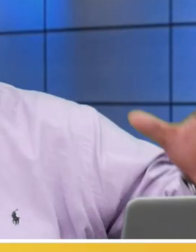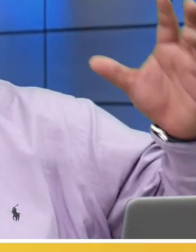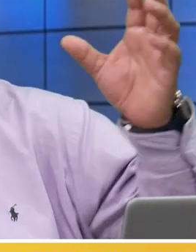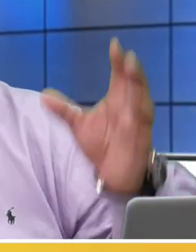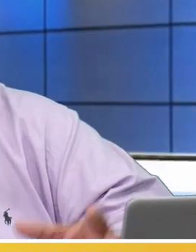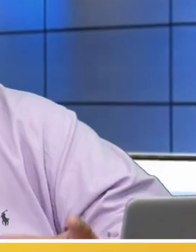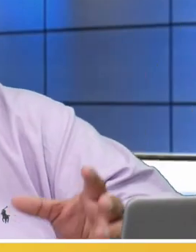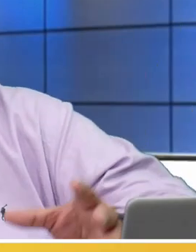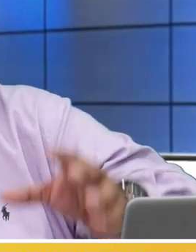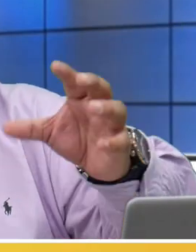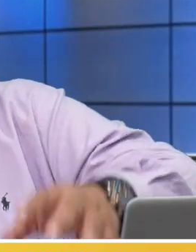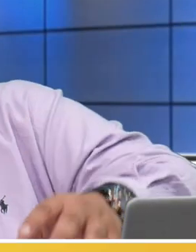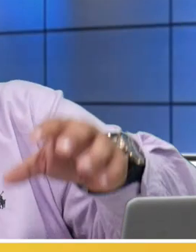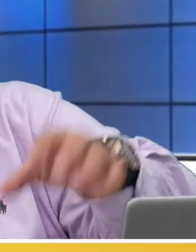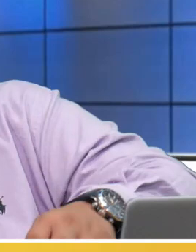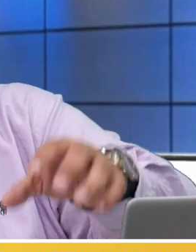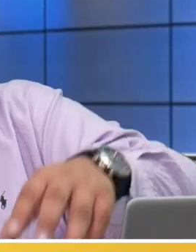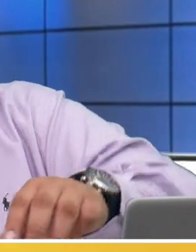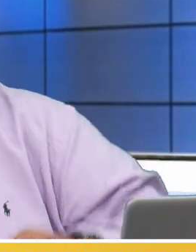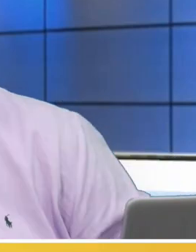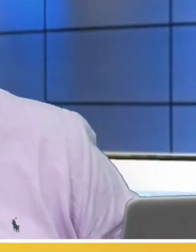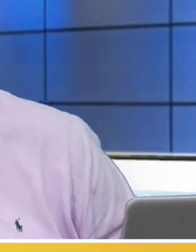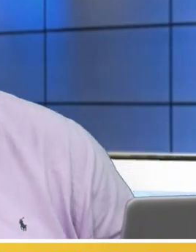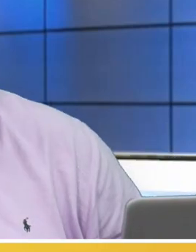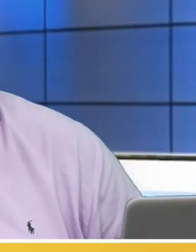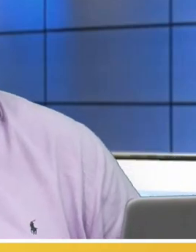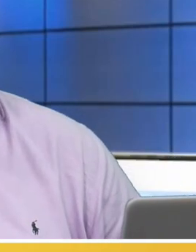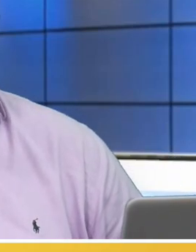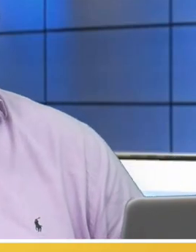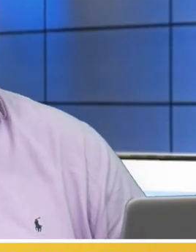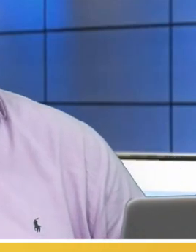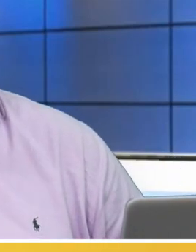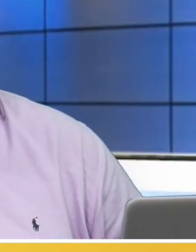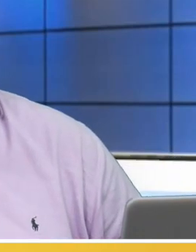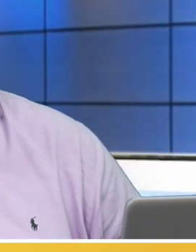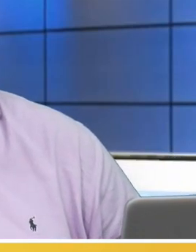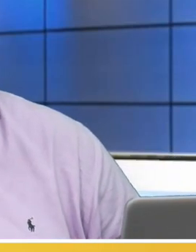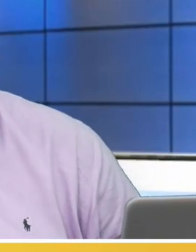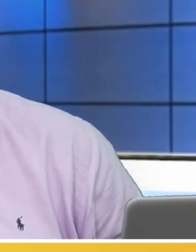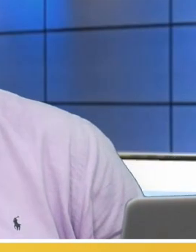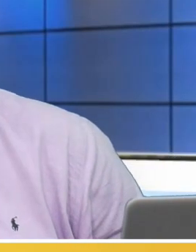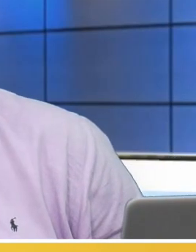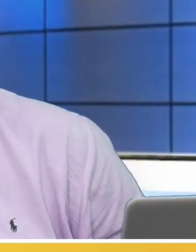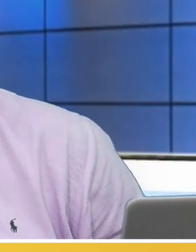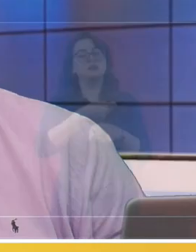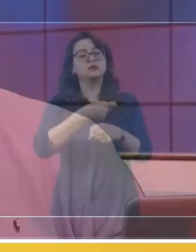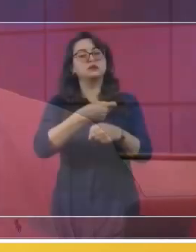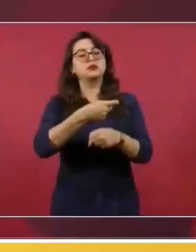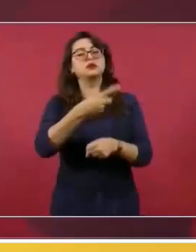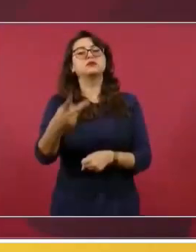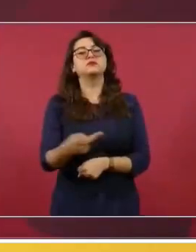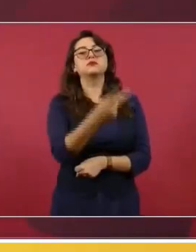esto vaya finalmente y quede dentro de nuestro país. Vamos a ver lo que dijo el día de hoy el presidente Obrador.